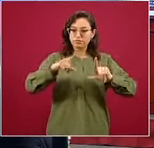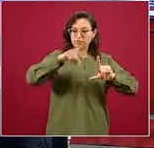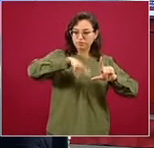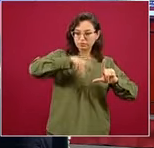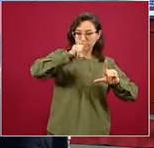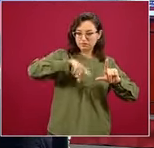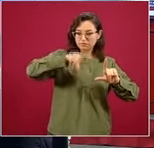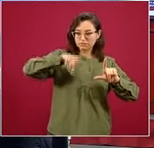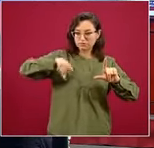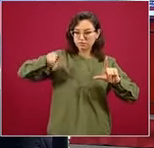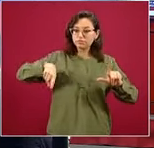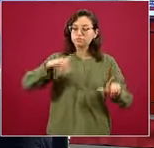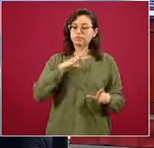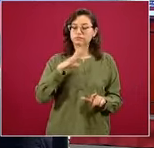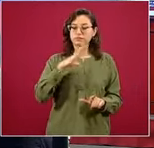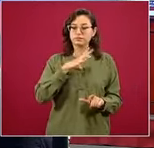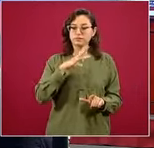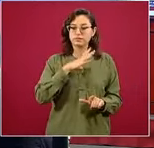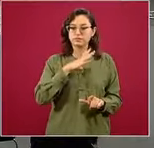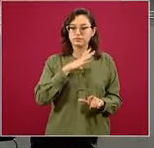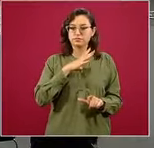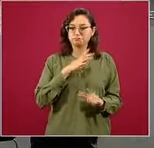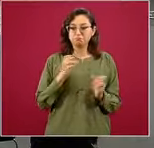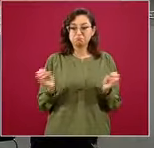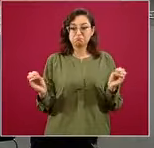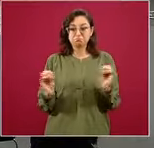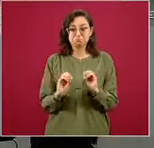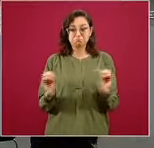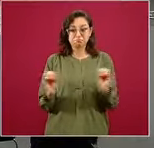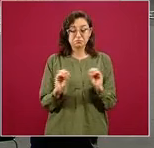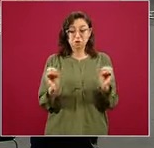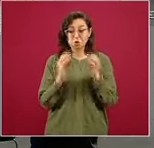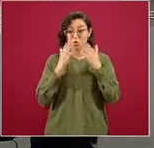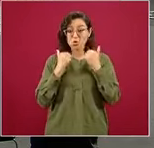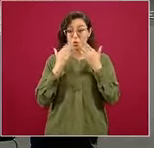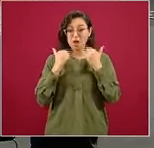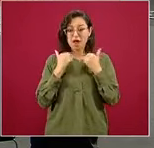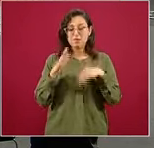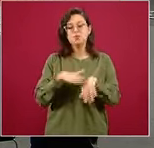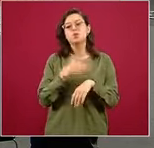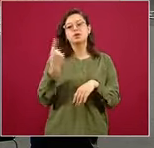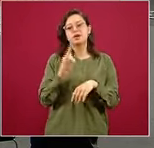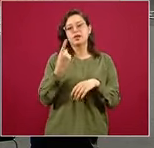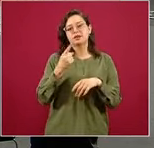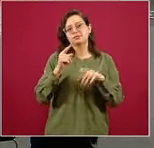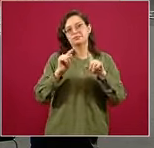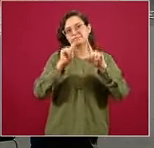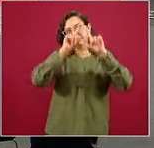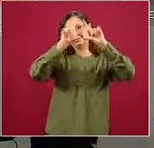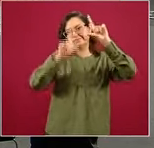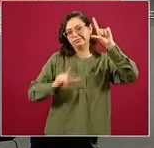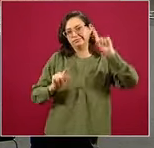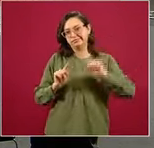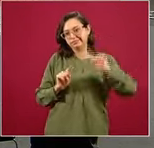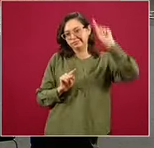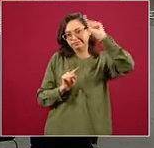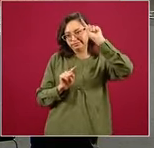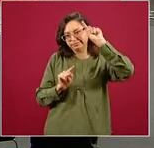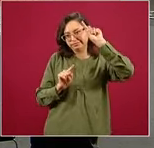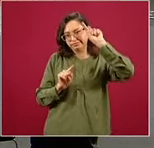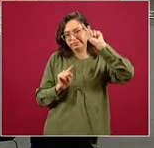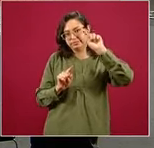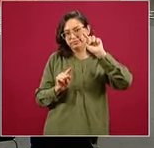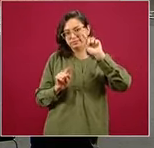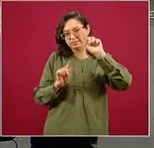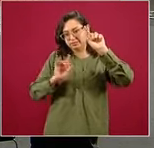gráficas. No hay nada, porque no hemos seleccionado nada. Aquí podemos seleccionar qué